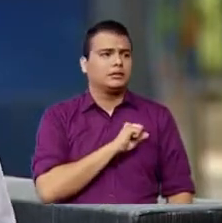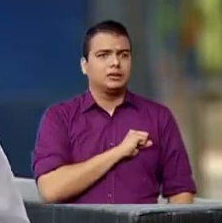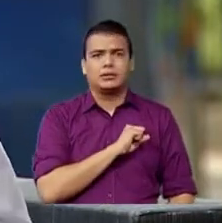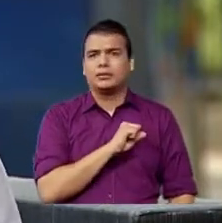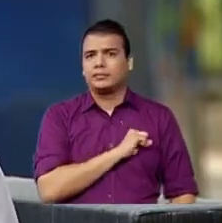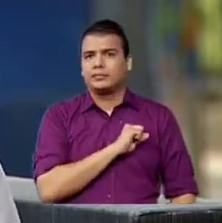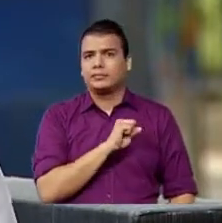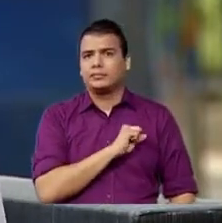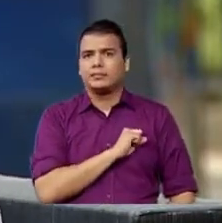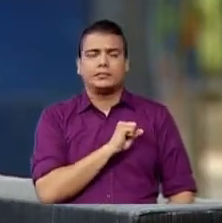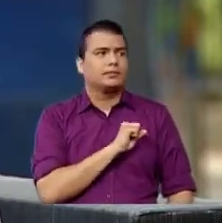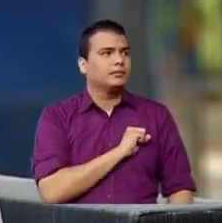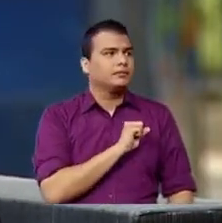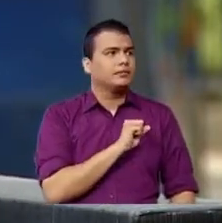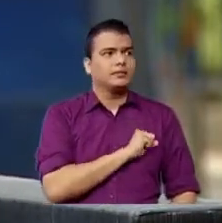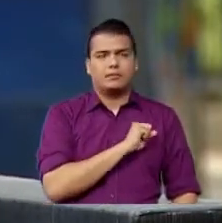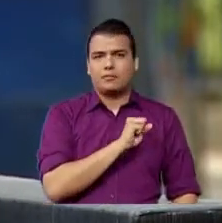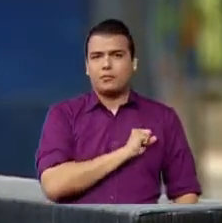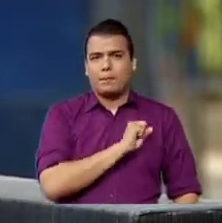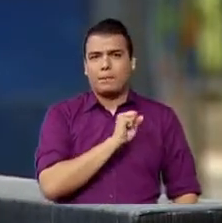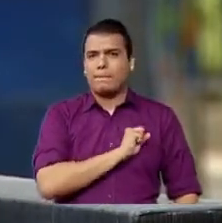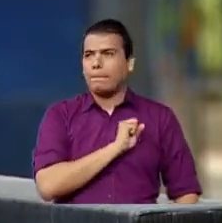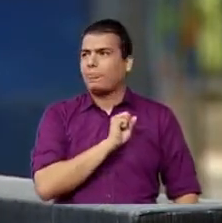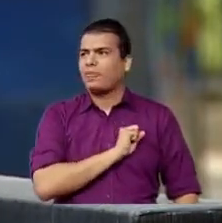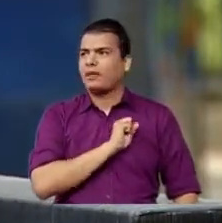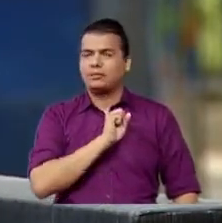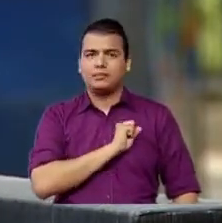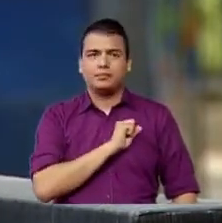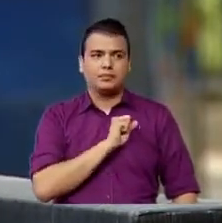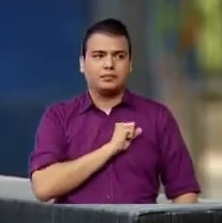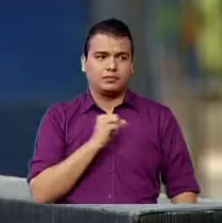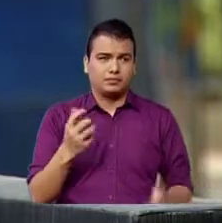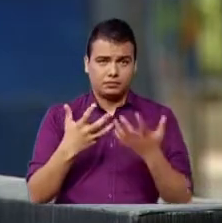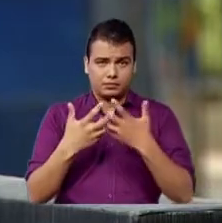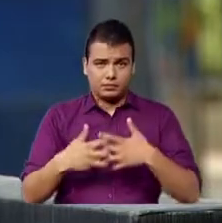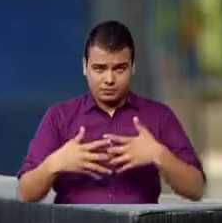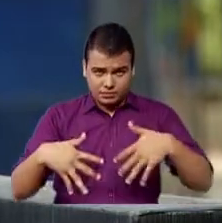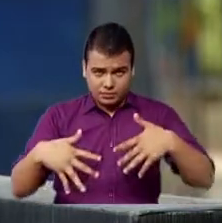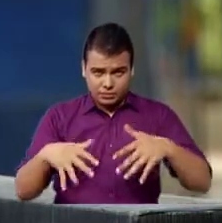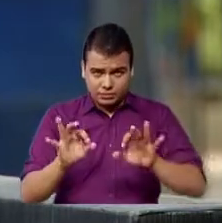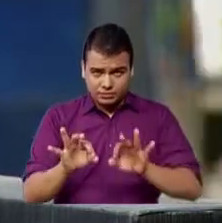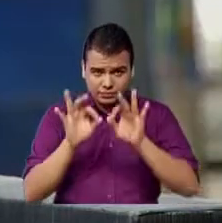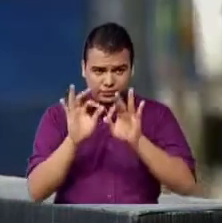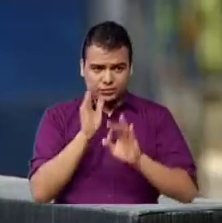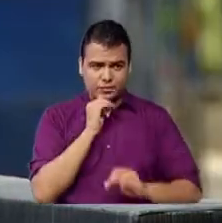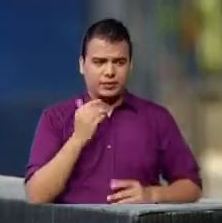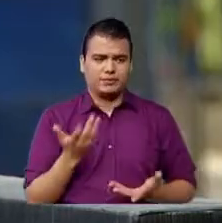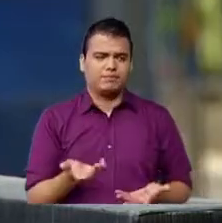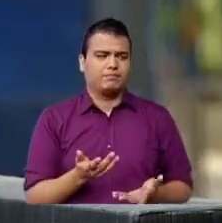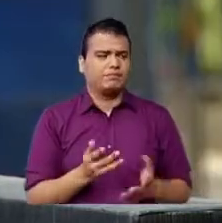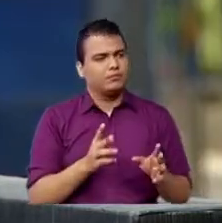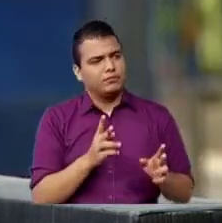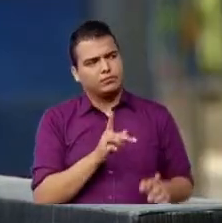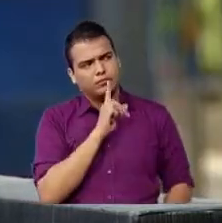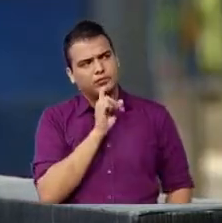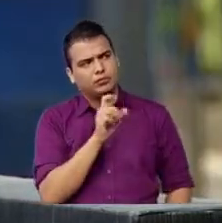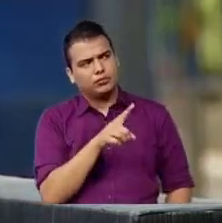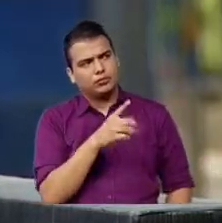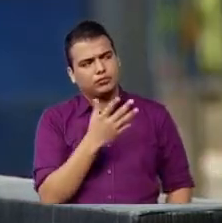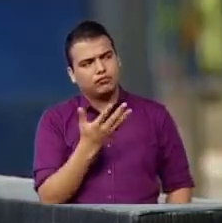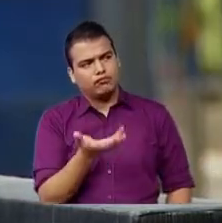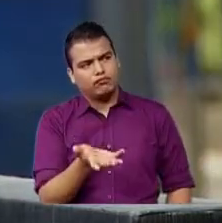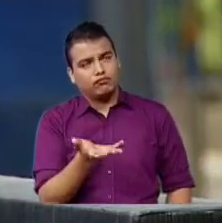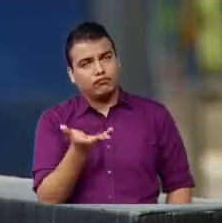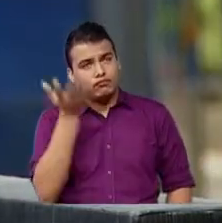síntomas corporales que sugieren que su sistema nervioso no está funcionando bien. Bueno, y entonces, doctora, ¿por qué el estrés en